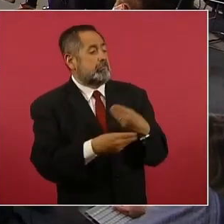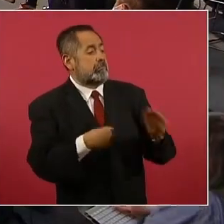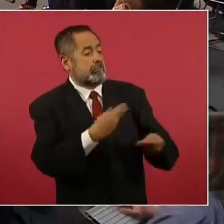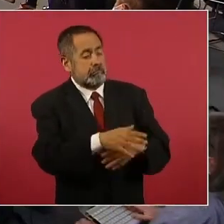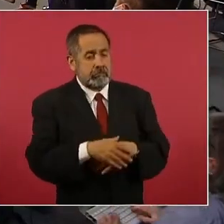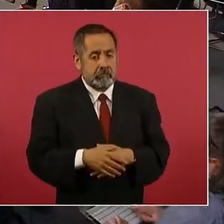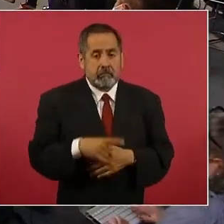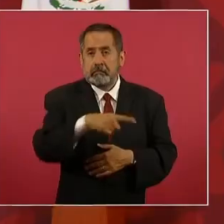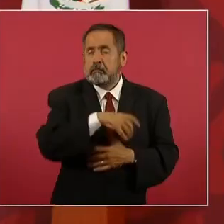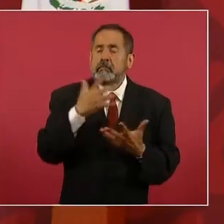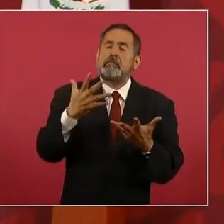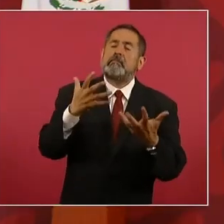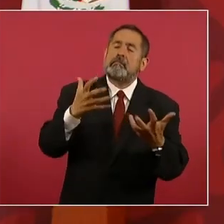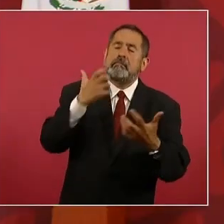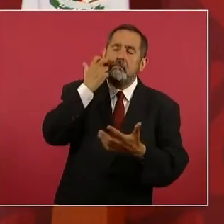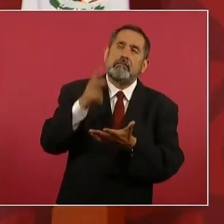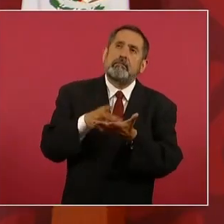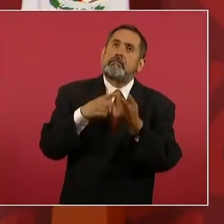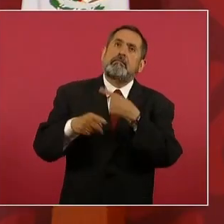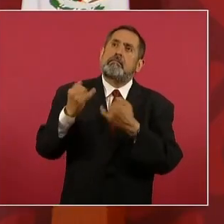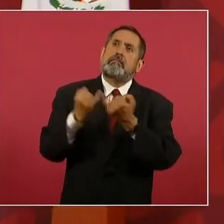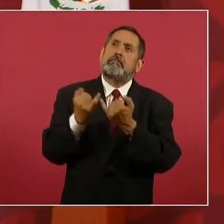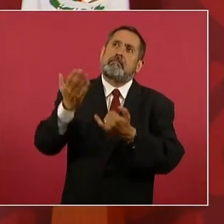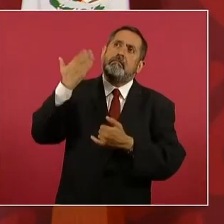eso es lo que añoran,